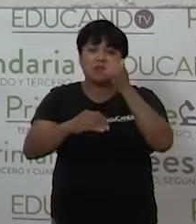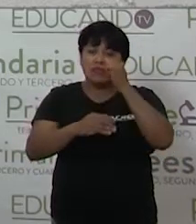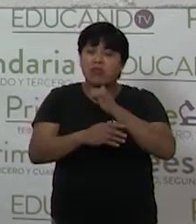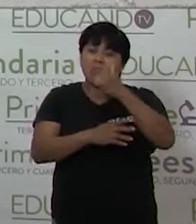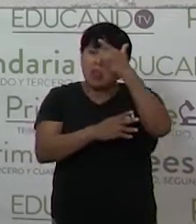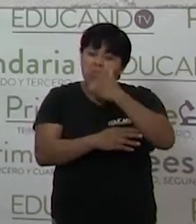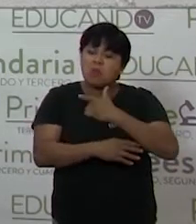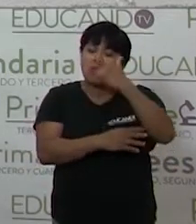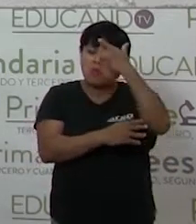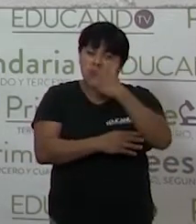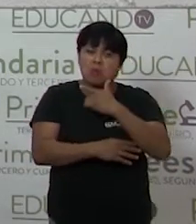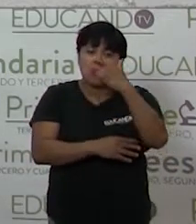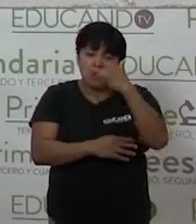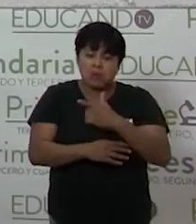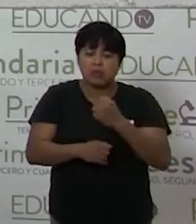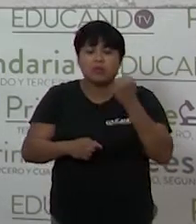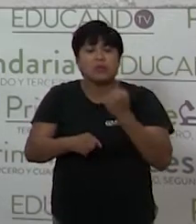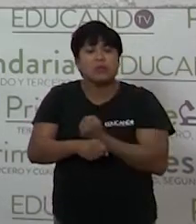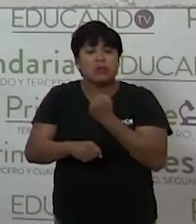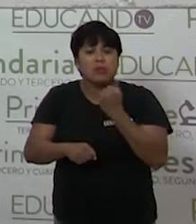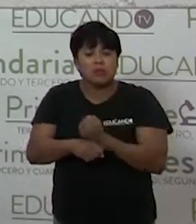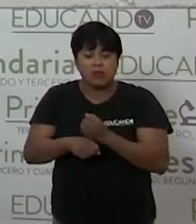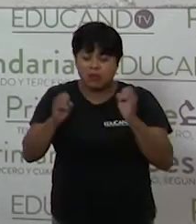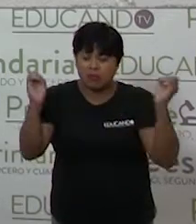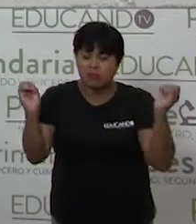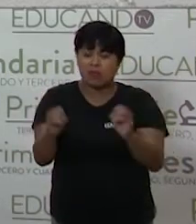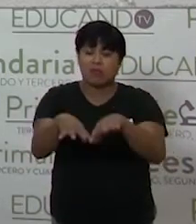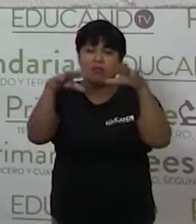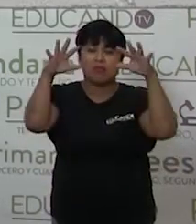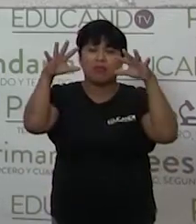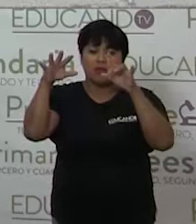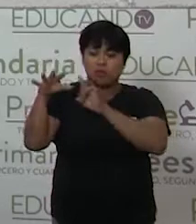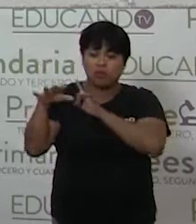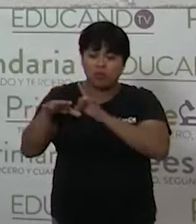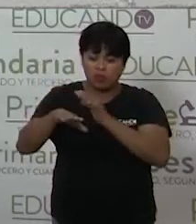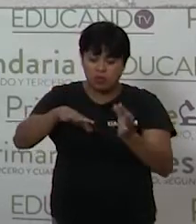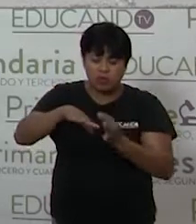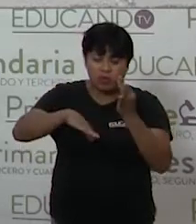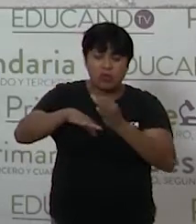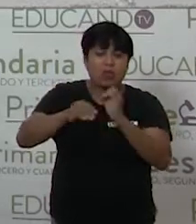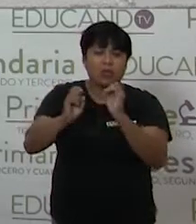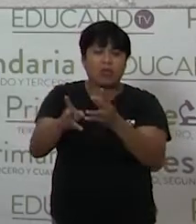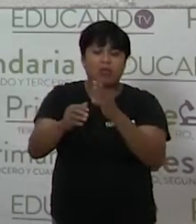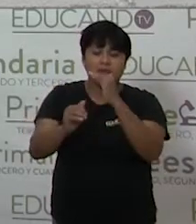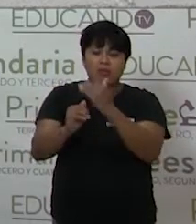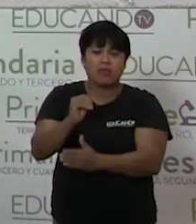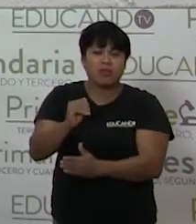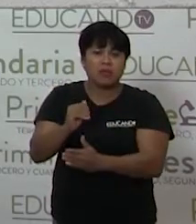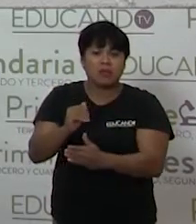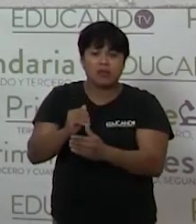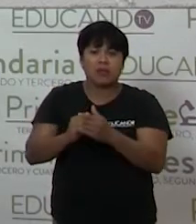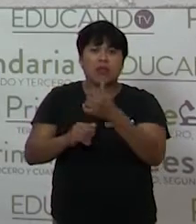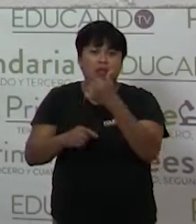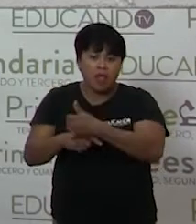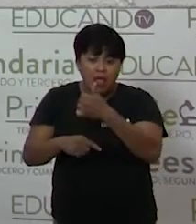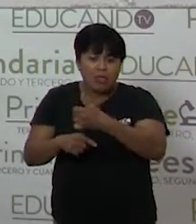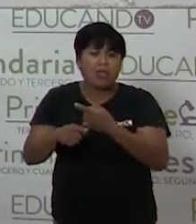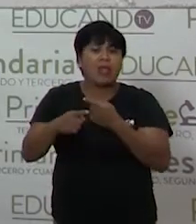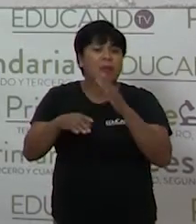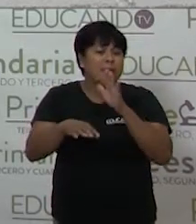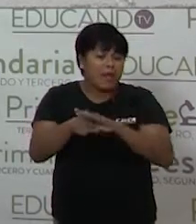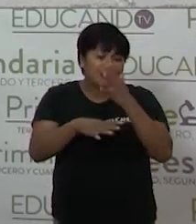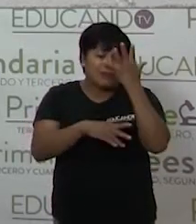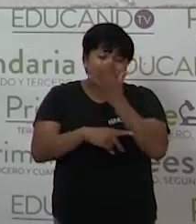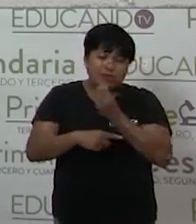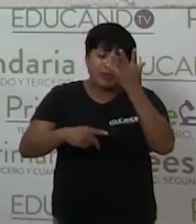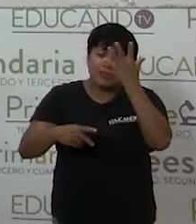todas las noches los zapatos aparecían cocidos y terminados y cada modelo era más